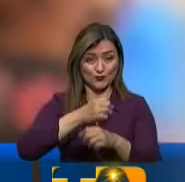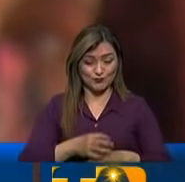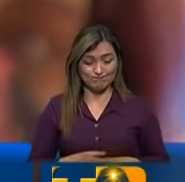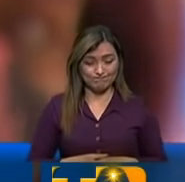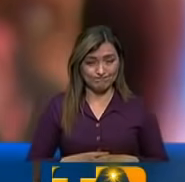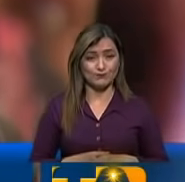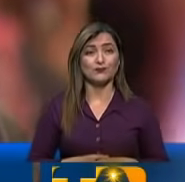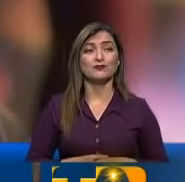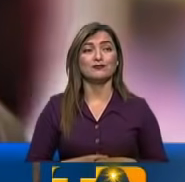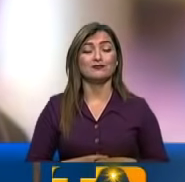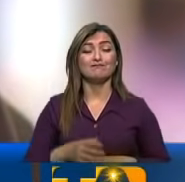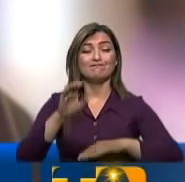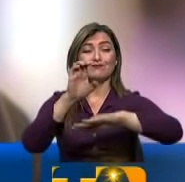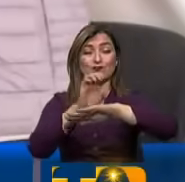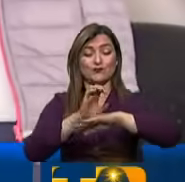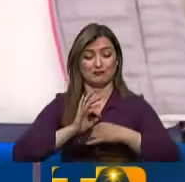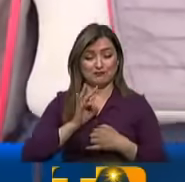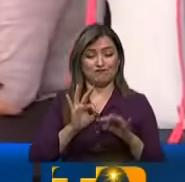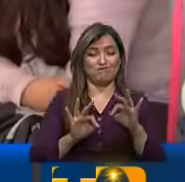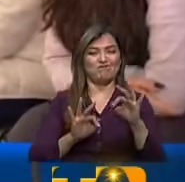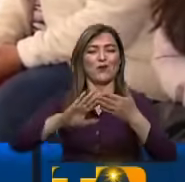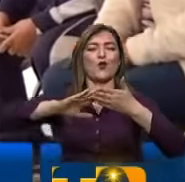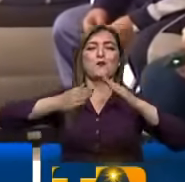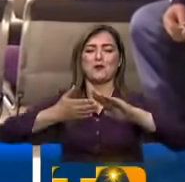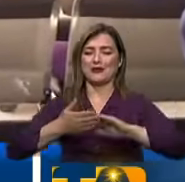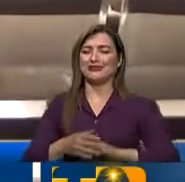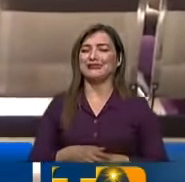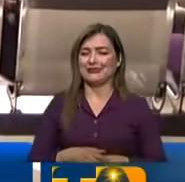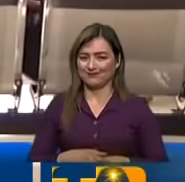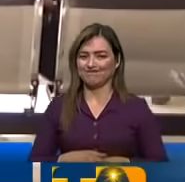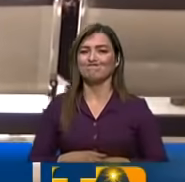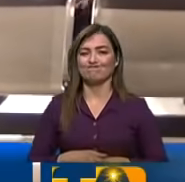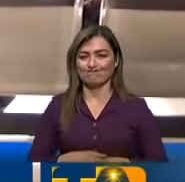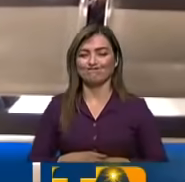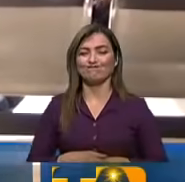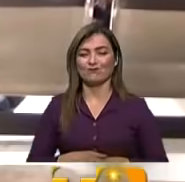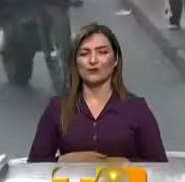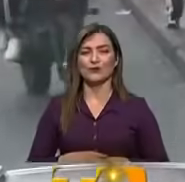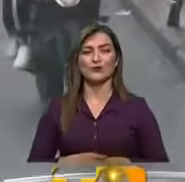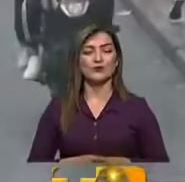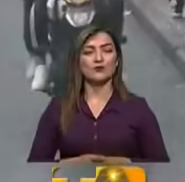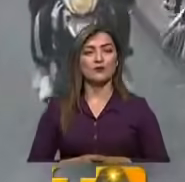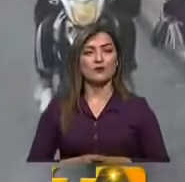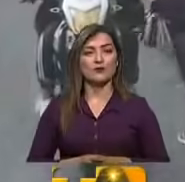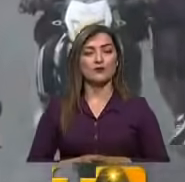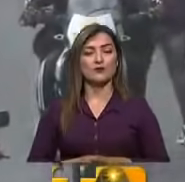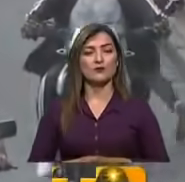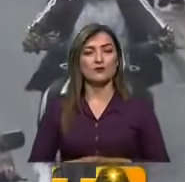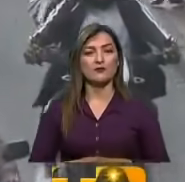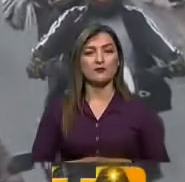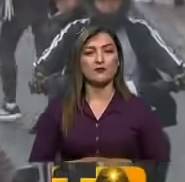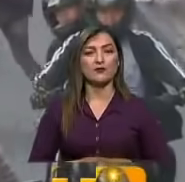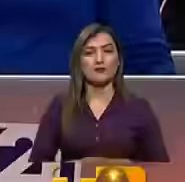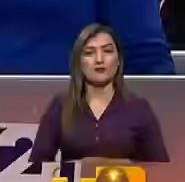bioseguridad, más aún cuando en el país el contagio con esta nueva variante ya es comunitario. En Quito, Stephanie Paz, 24